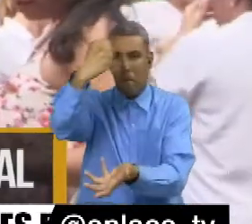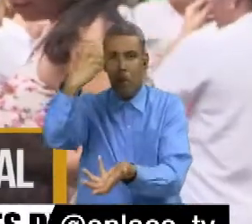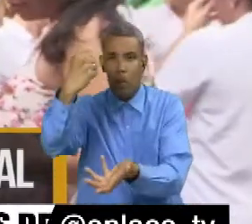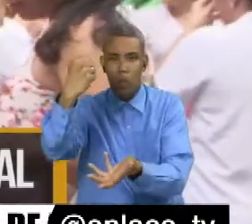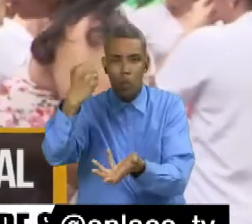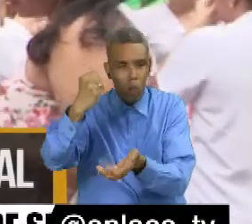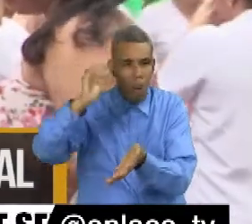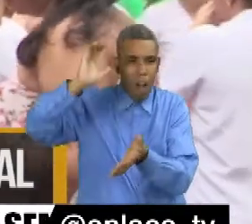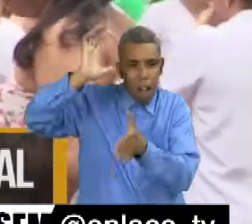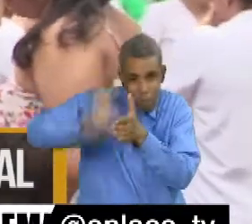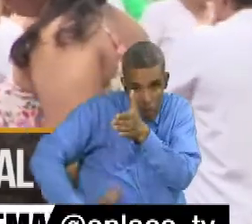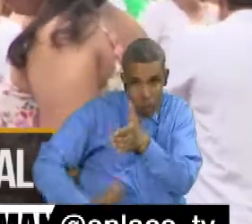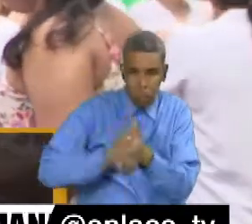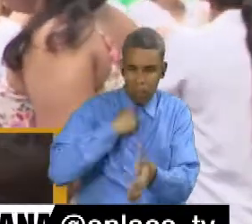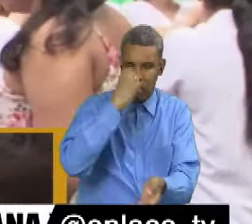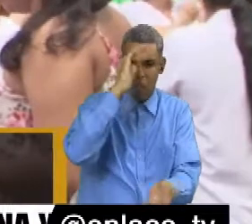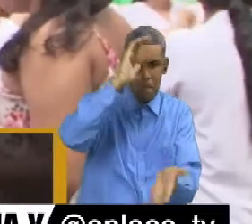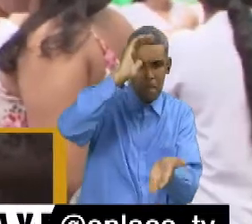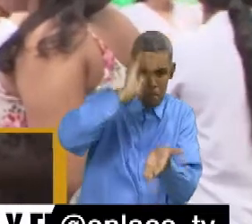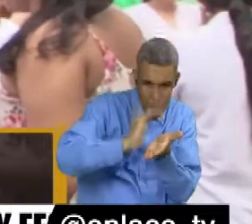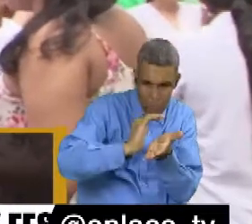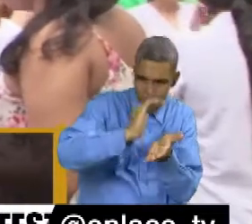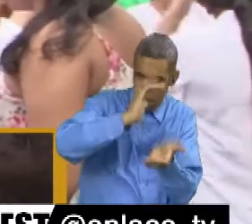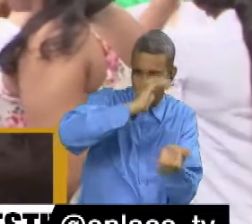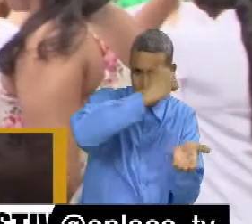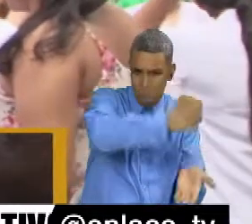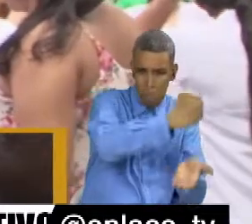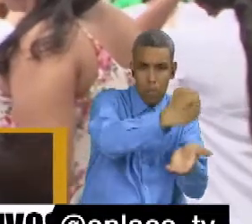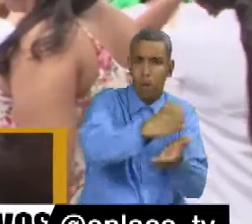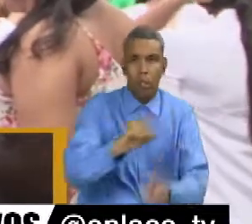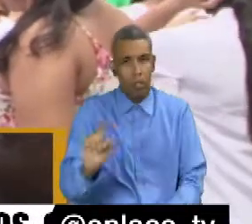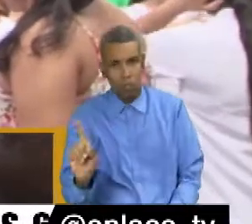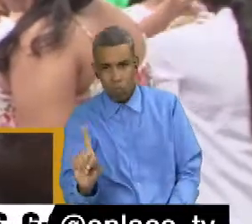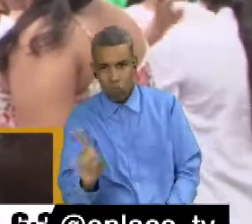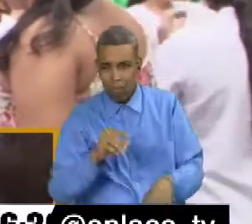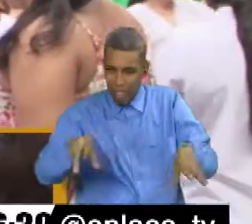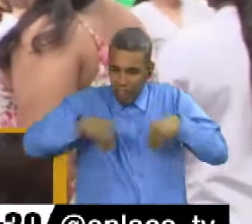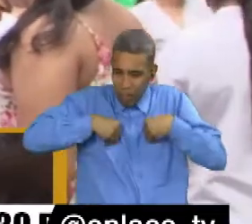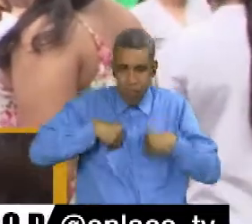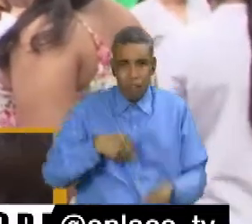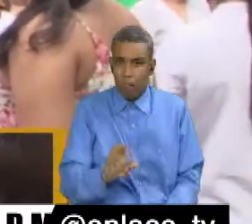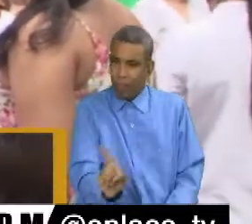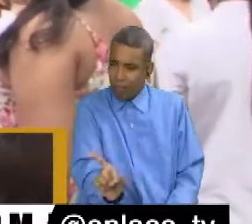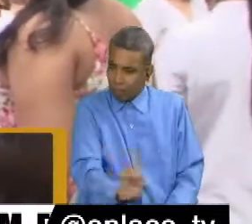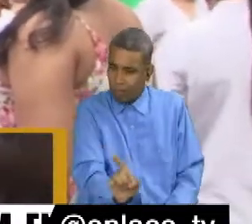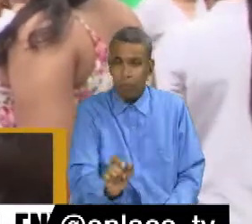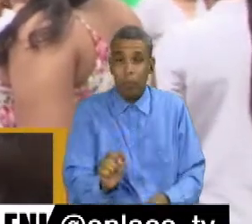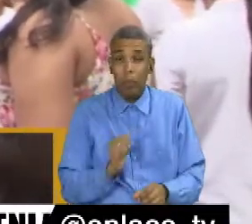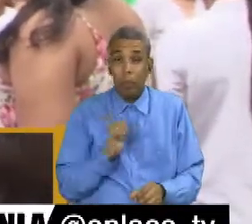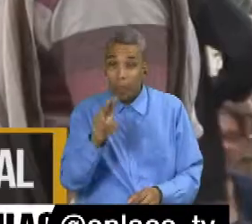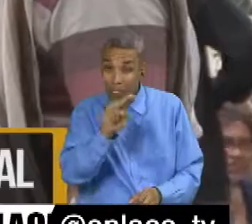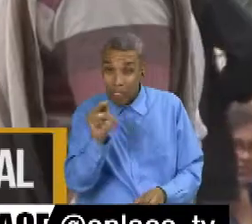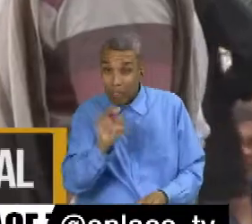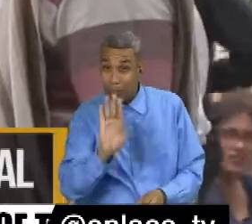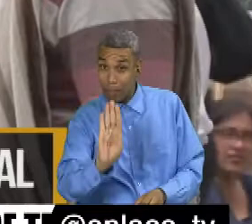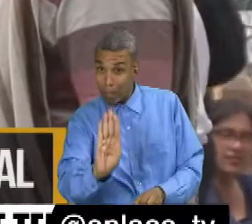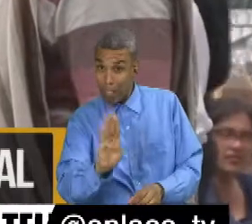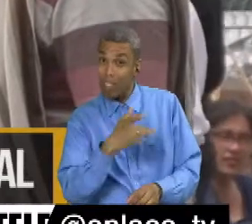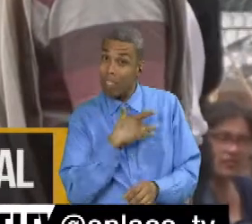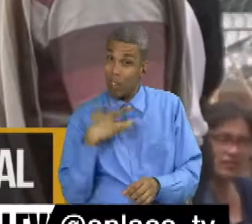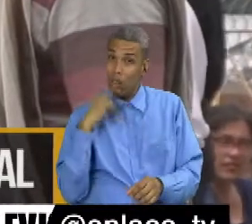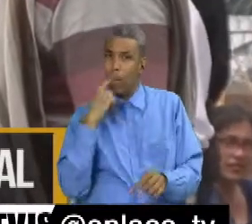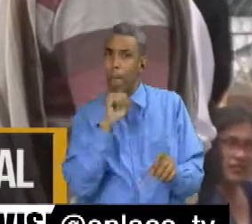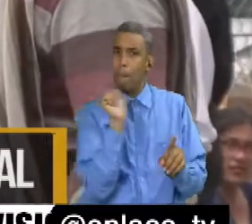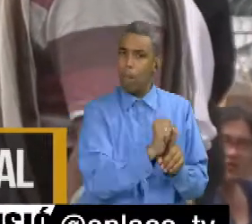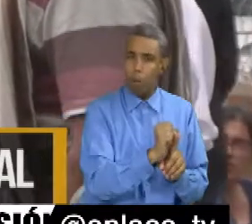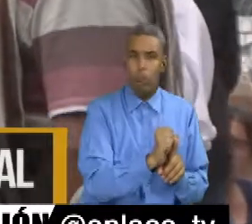Necesitamos garantizarle a cada uno de los usuarios del régimen subsidiado una buena atención en salud. Según los empleados, a